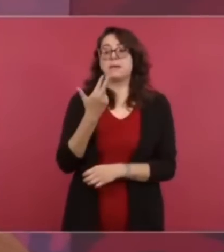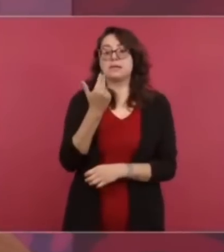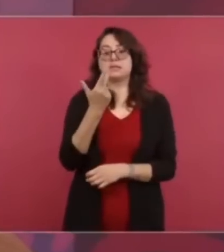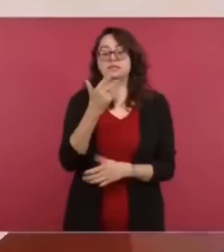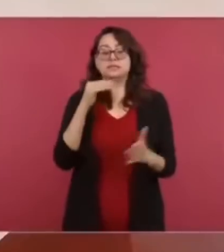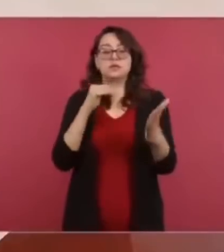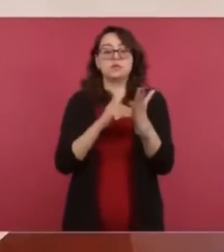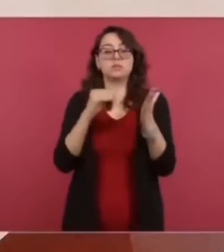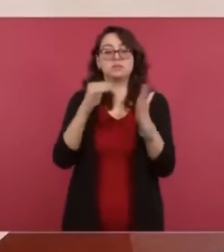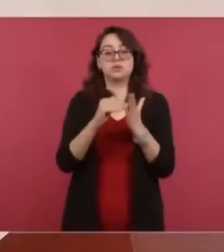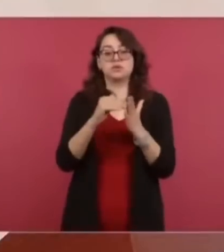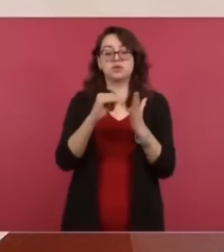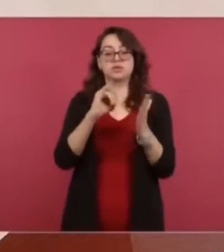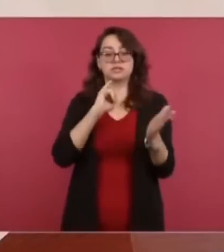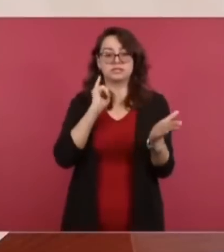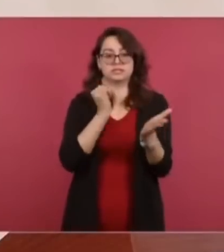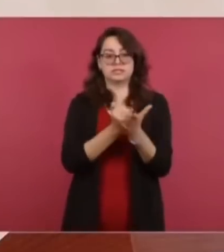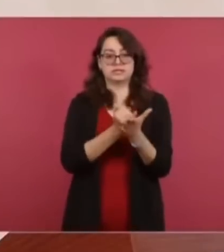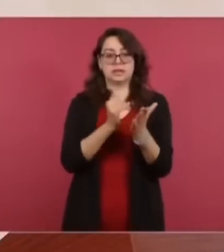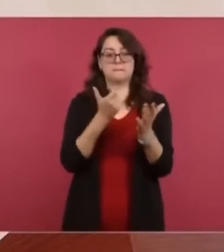de pesos de impuestos.